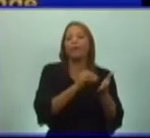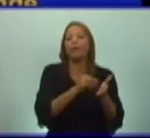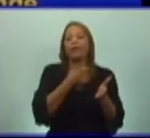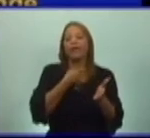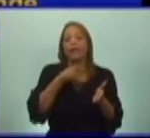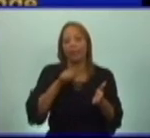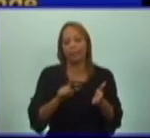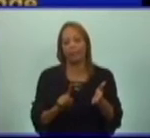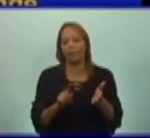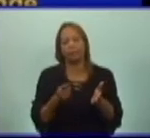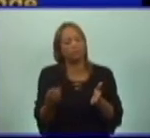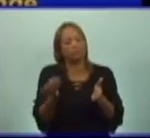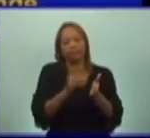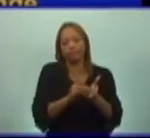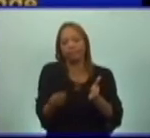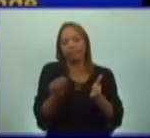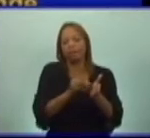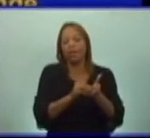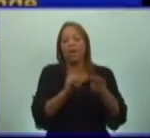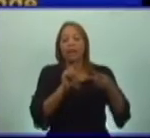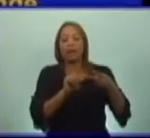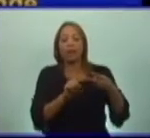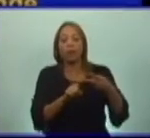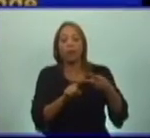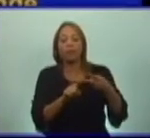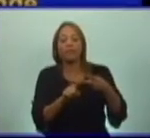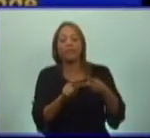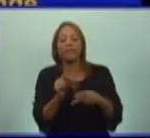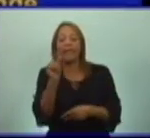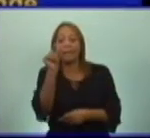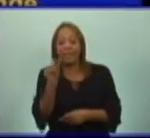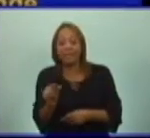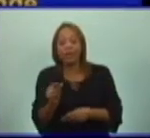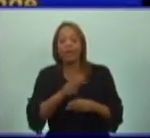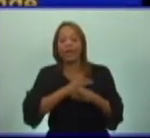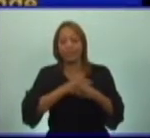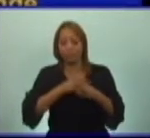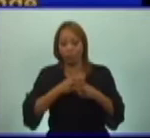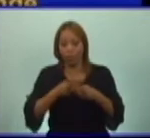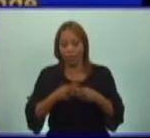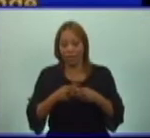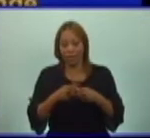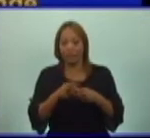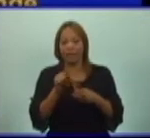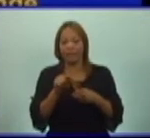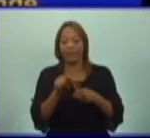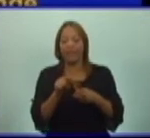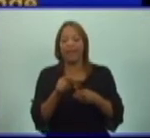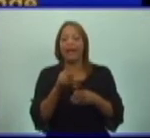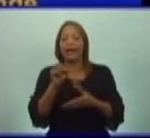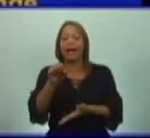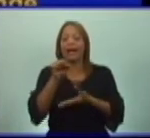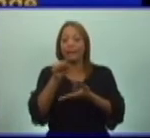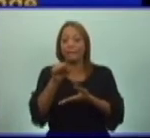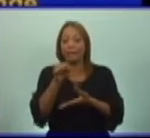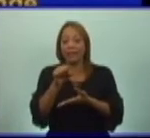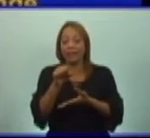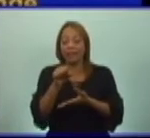2. De las personalidades históricas que se destacaron en la campaña de